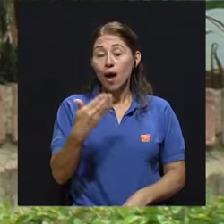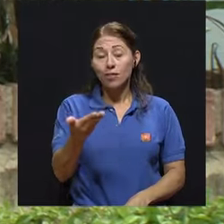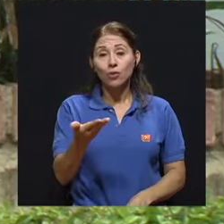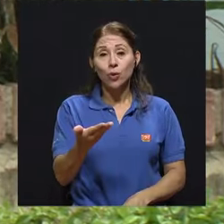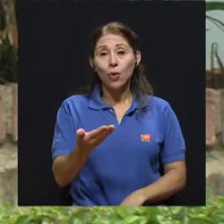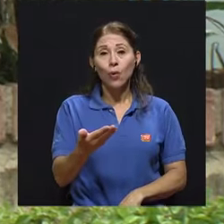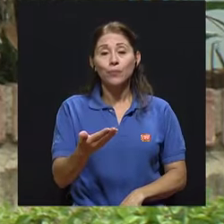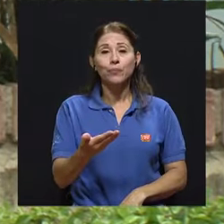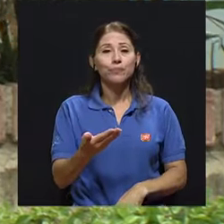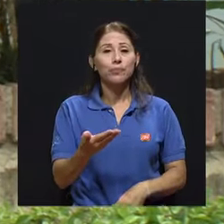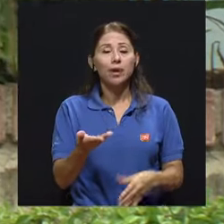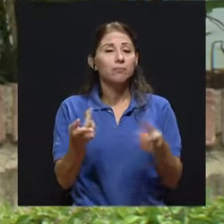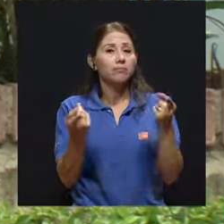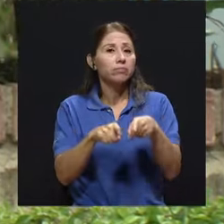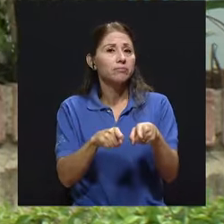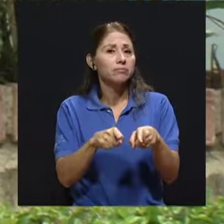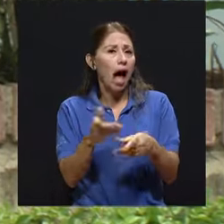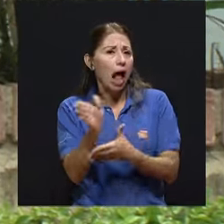reacciones